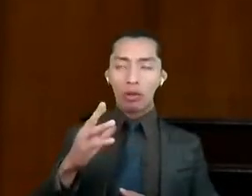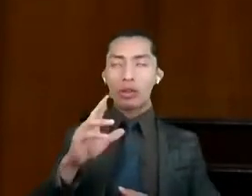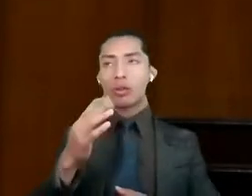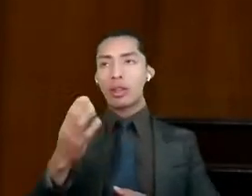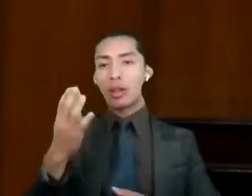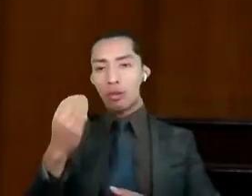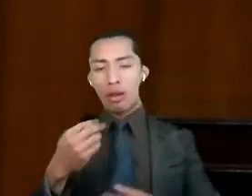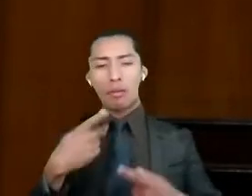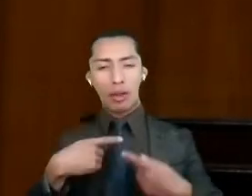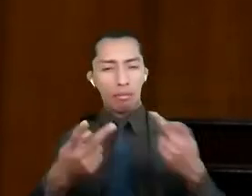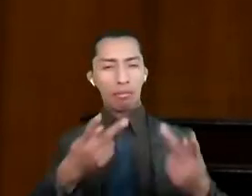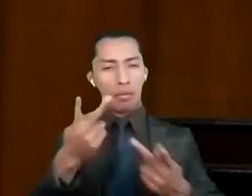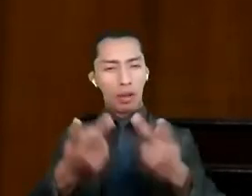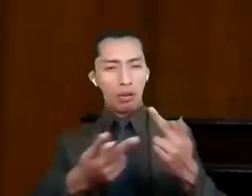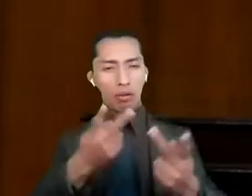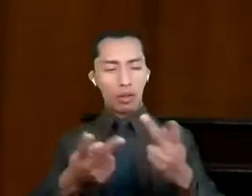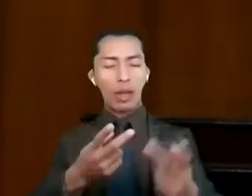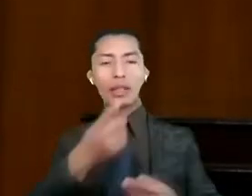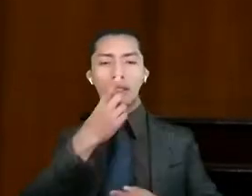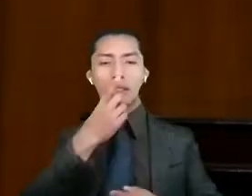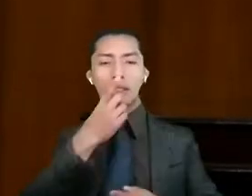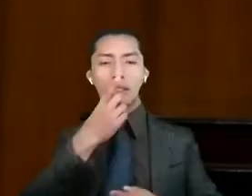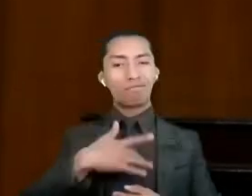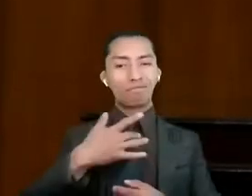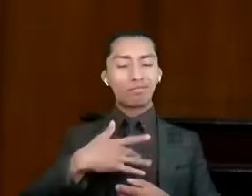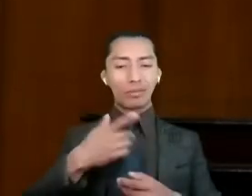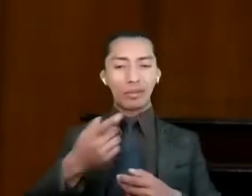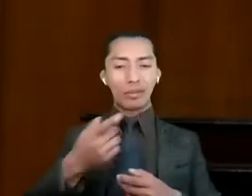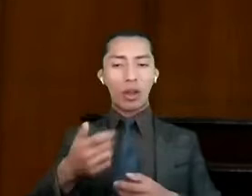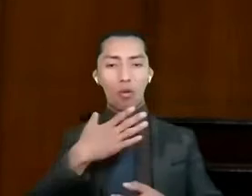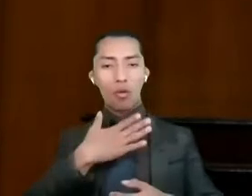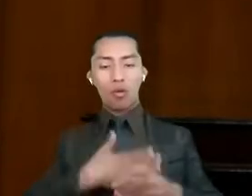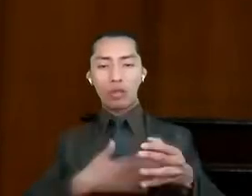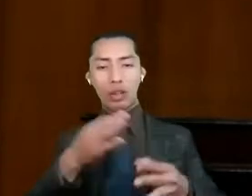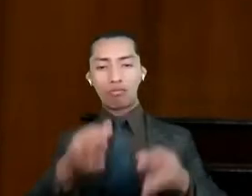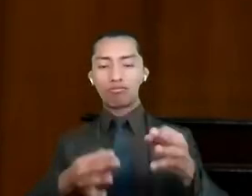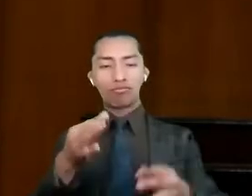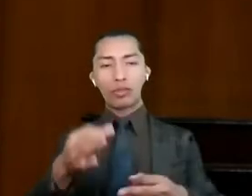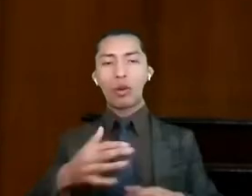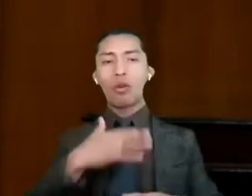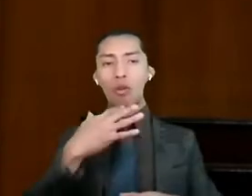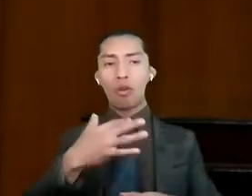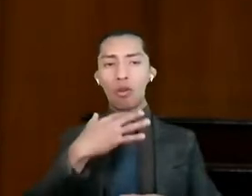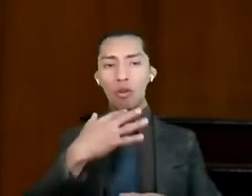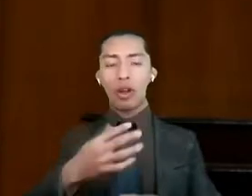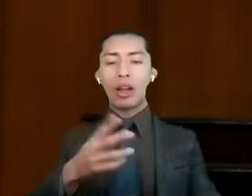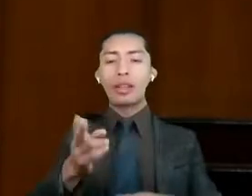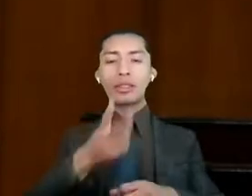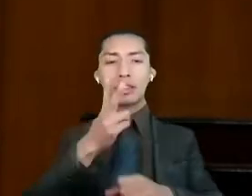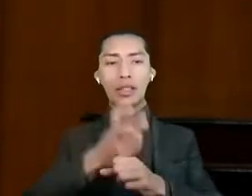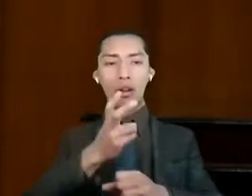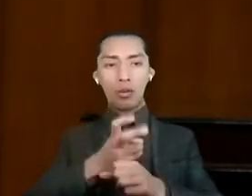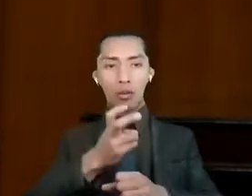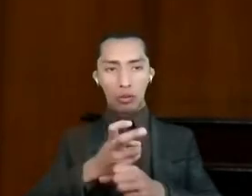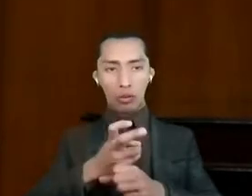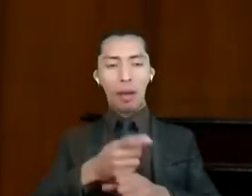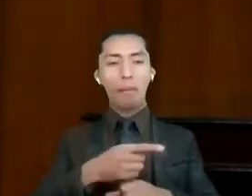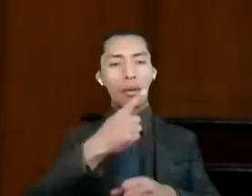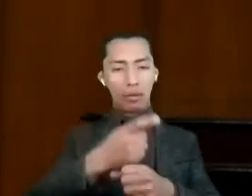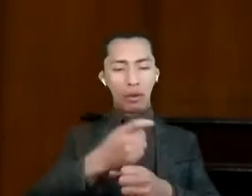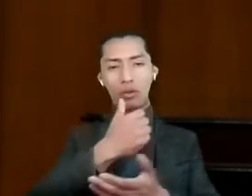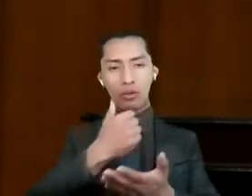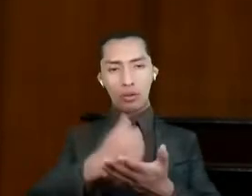los encuestados consideran que la Administración de Justicia es corrupta, siendo este porcentaje el segundo, solo después de la Ciudad de